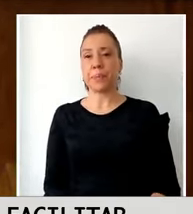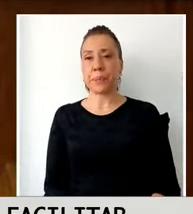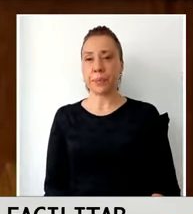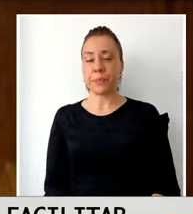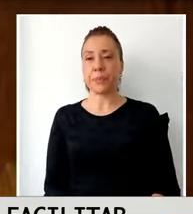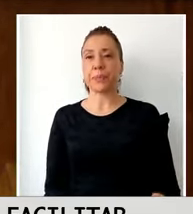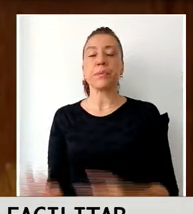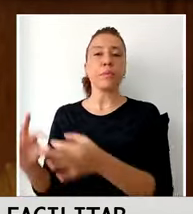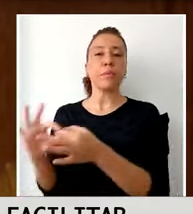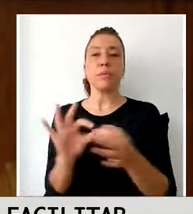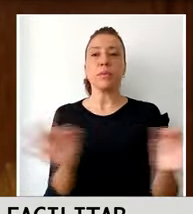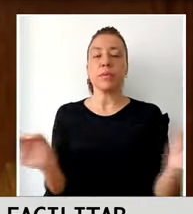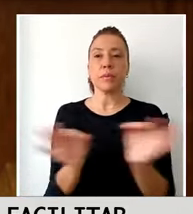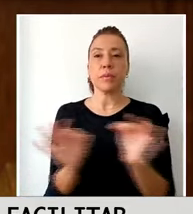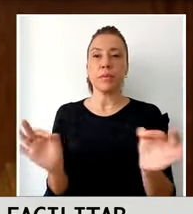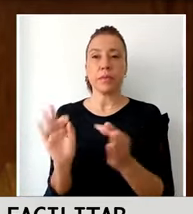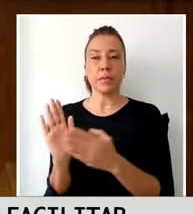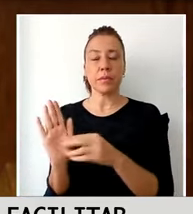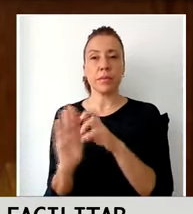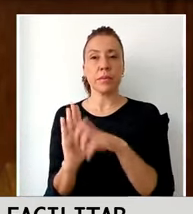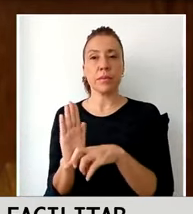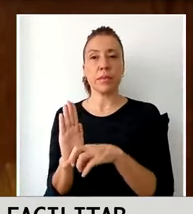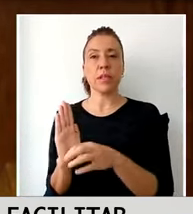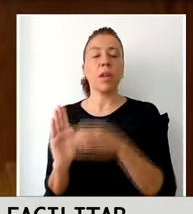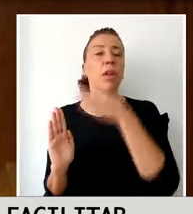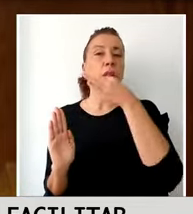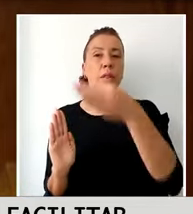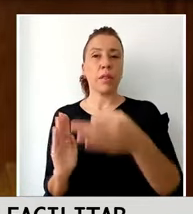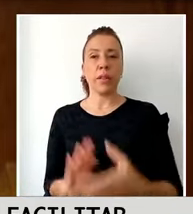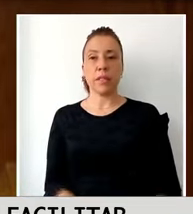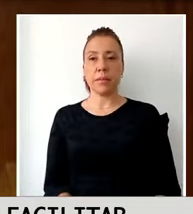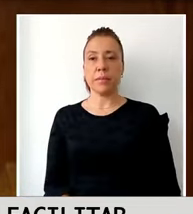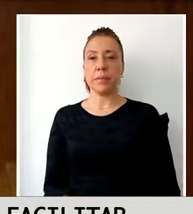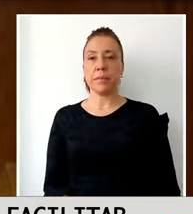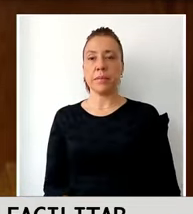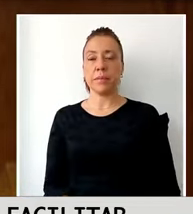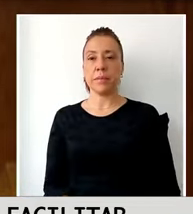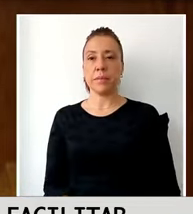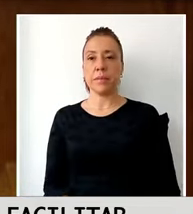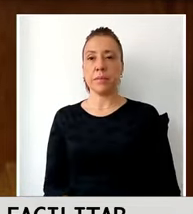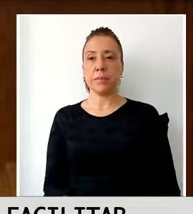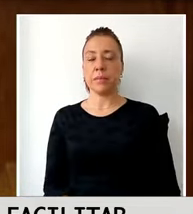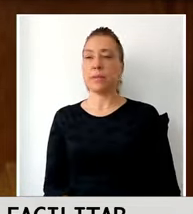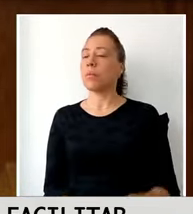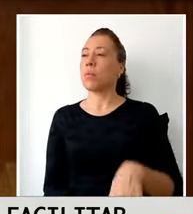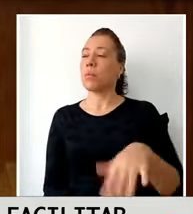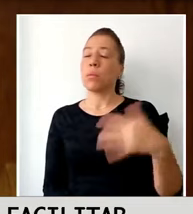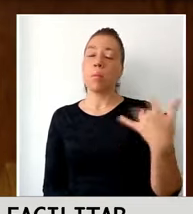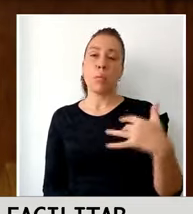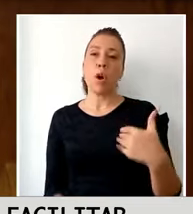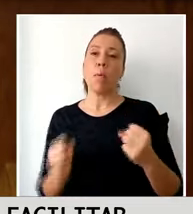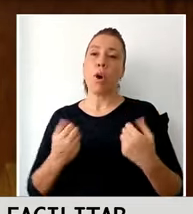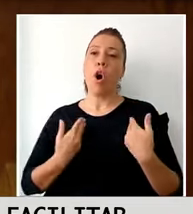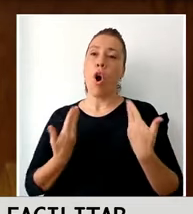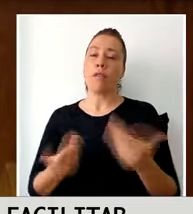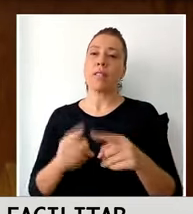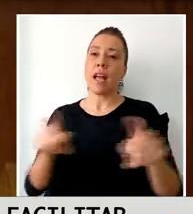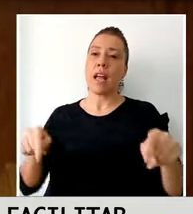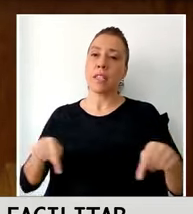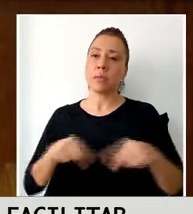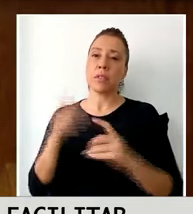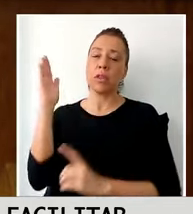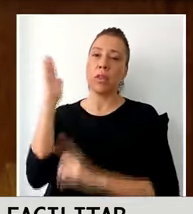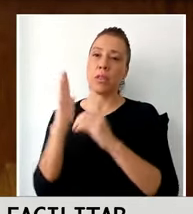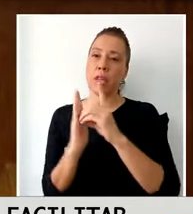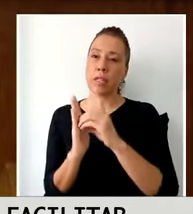las mociones se refieren a los siguientes aspectos resulta imperioso poder ofrecer un espacio de desarrollo para